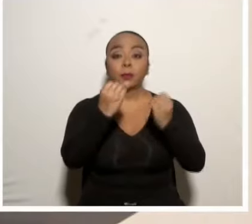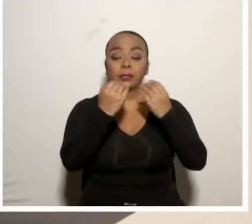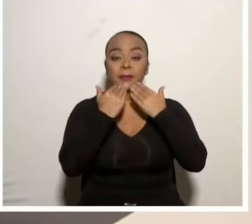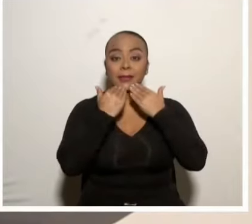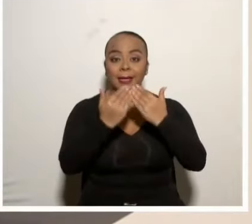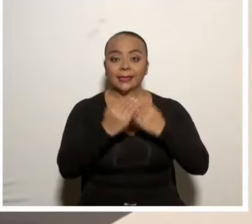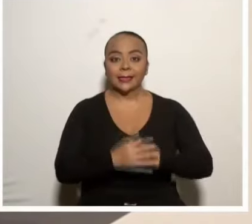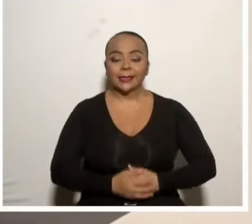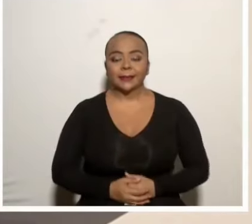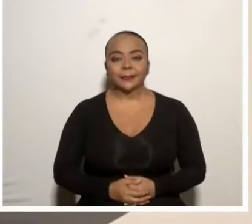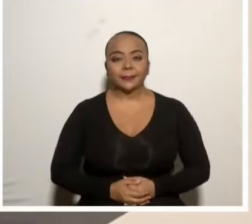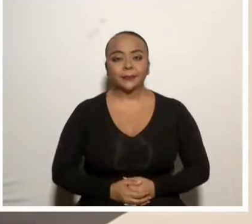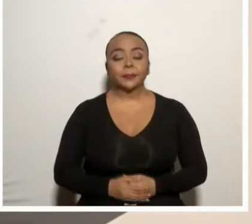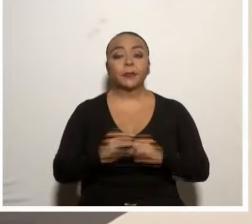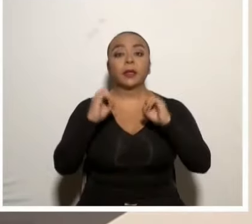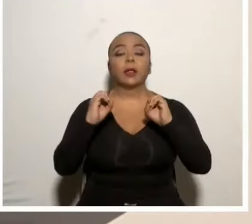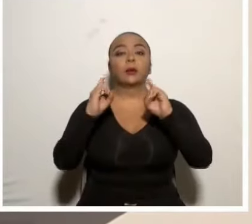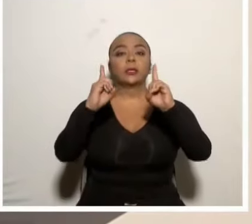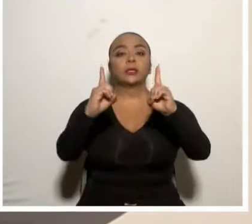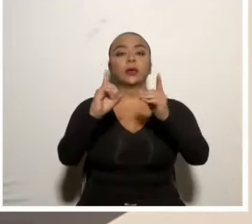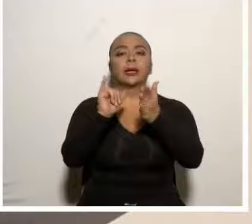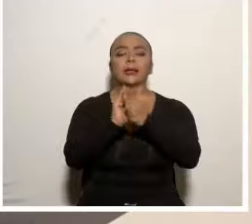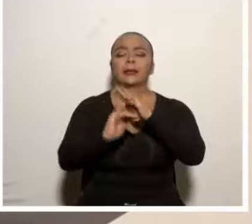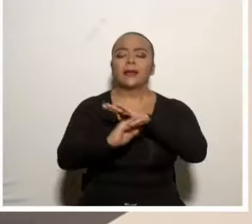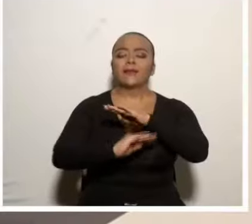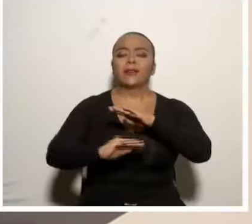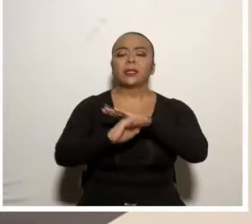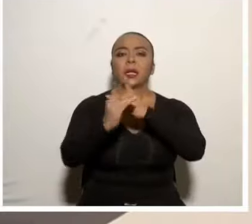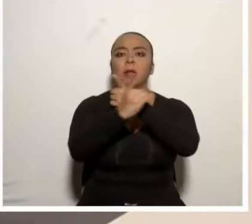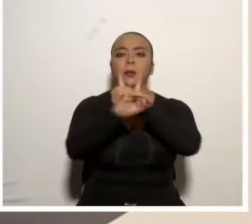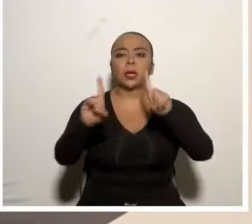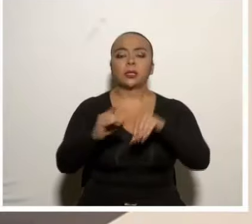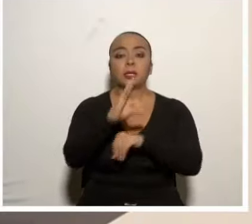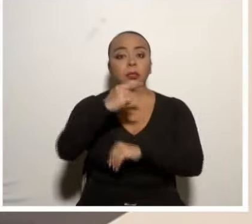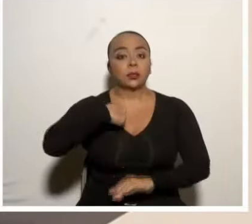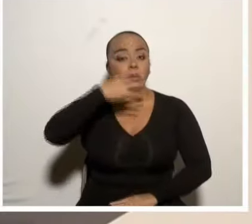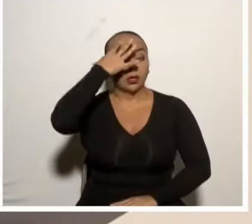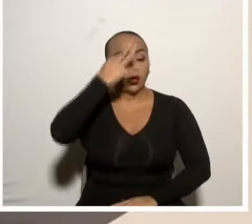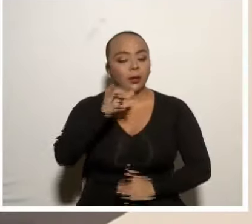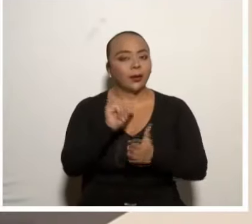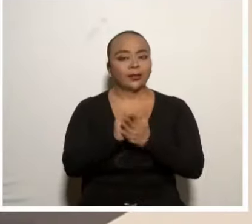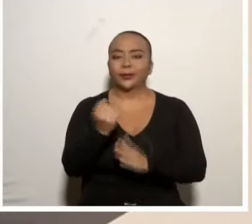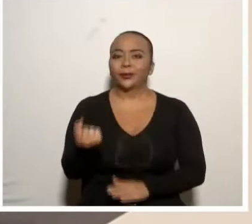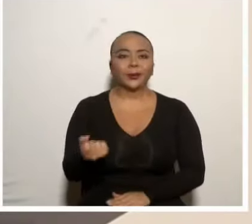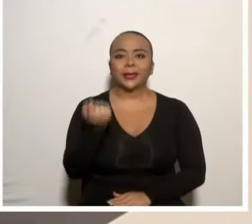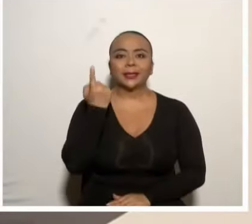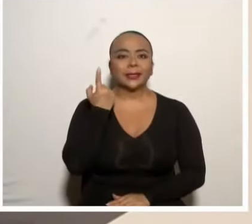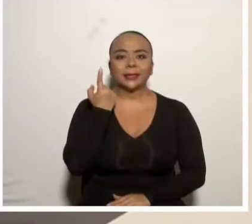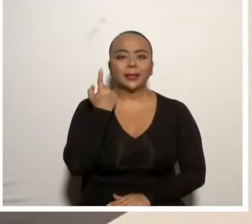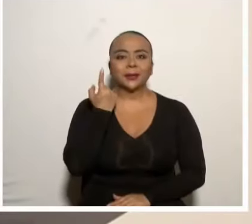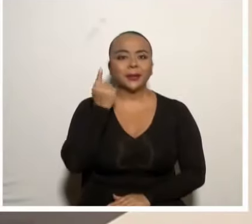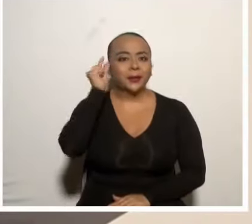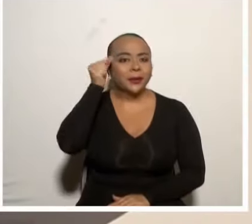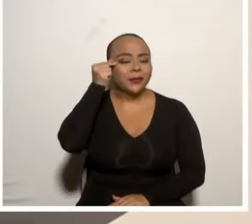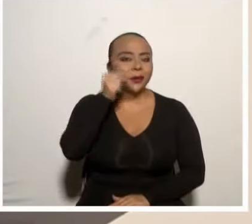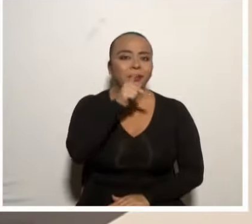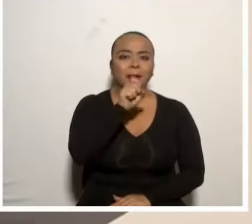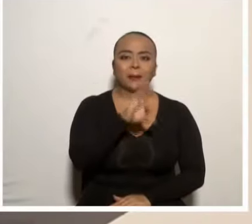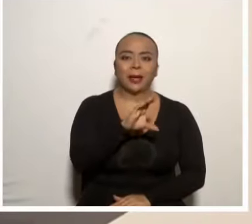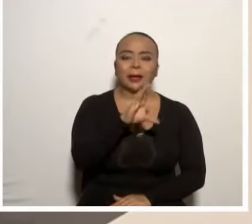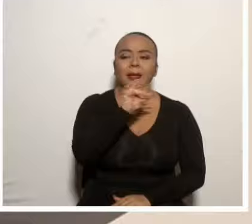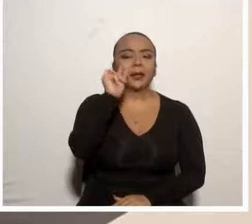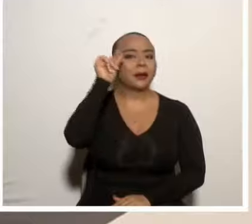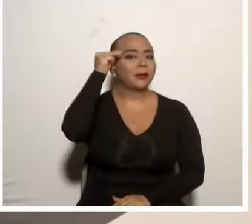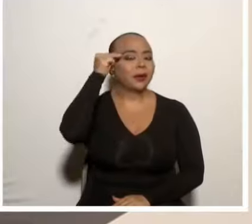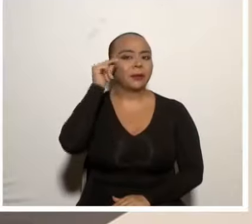gracias. Definitivamente la educación es el pilar de la democracia, y yo creo que eso no lo ha entendido ni el gobierno del PAC, ni